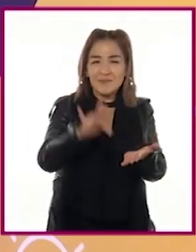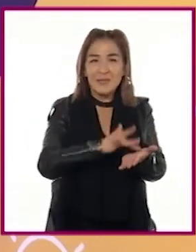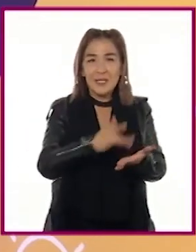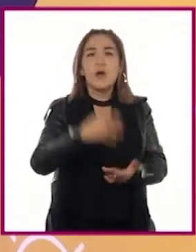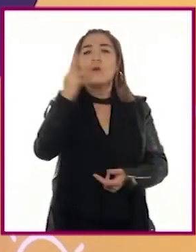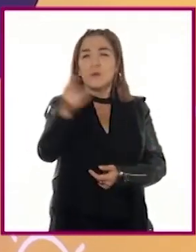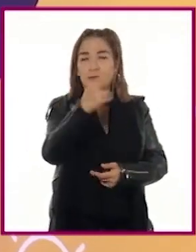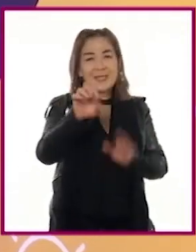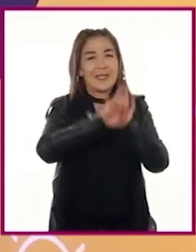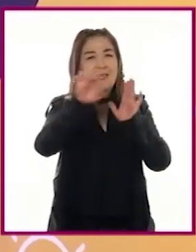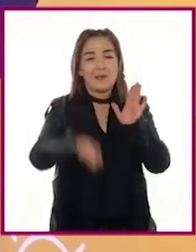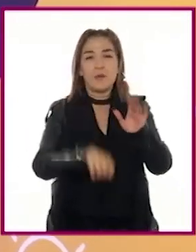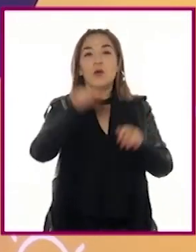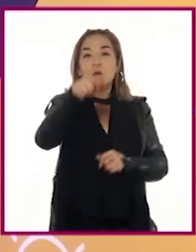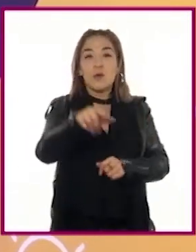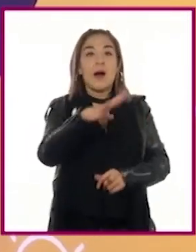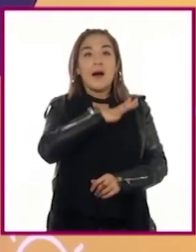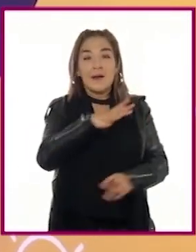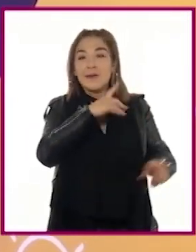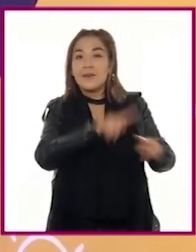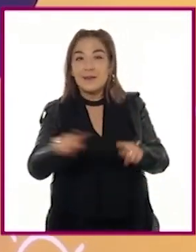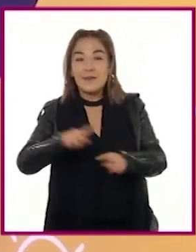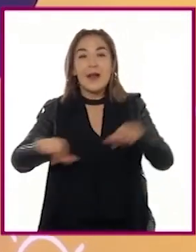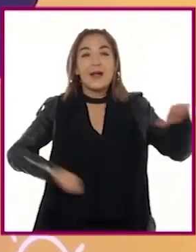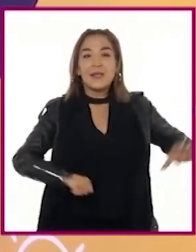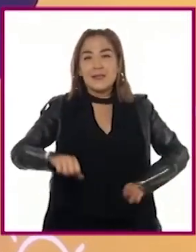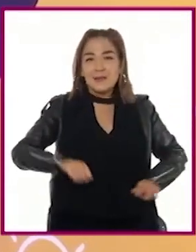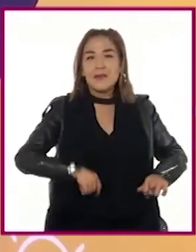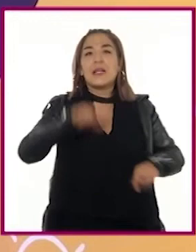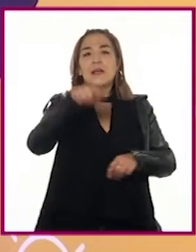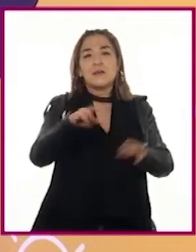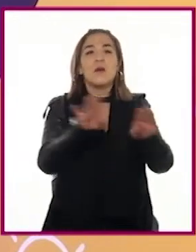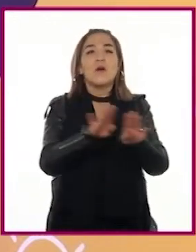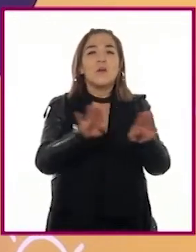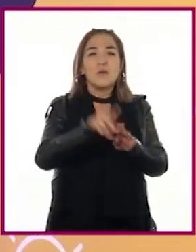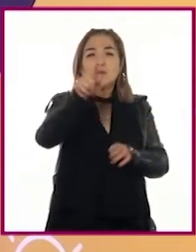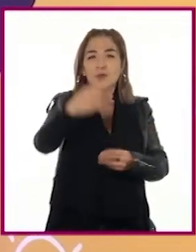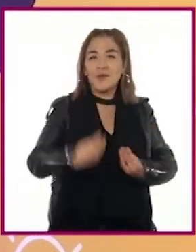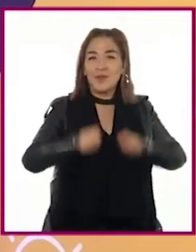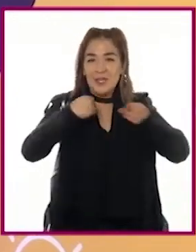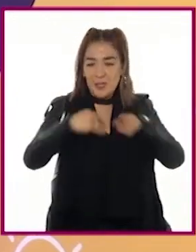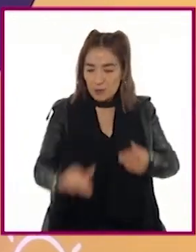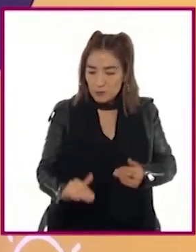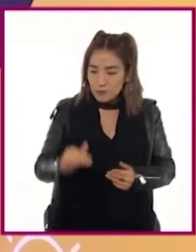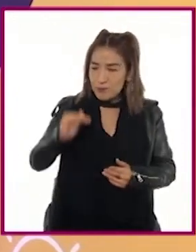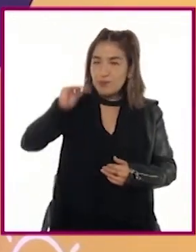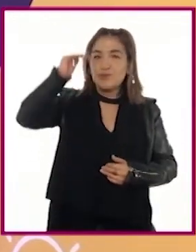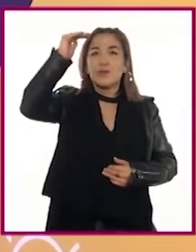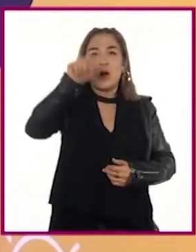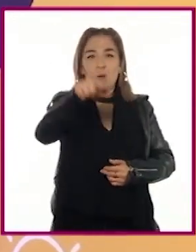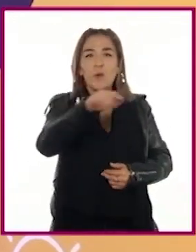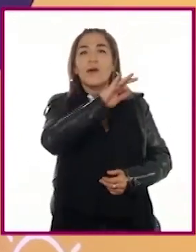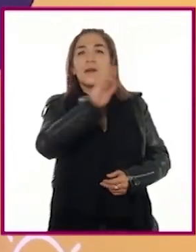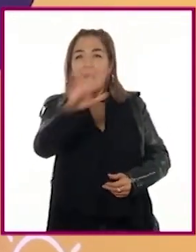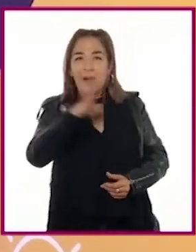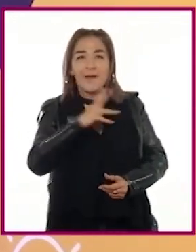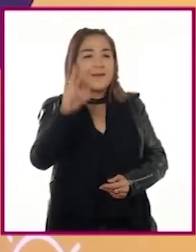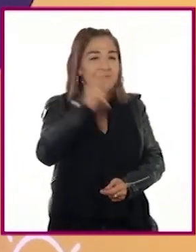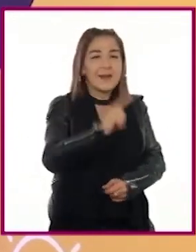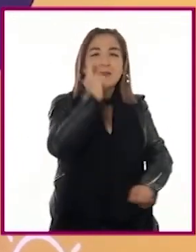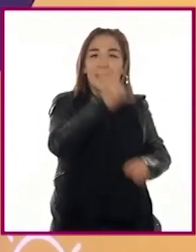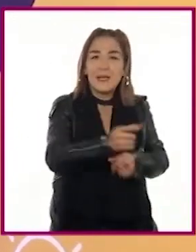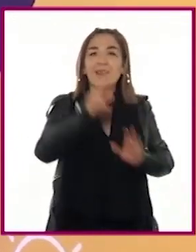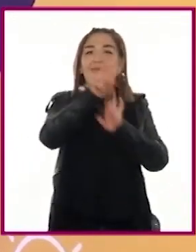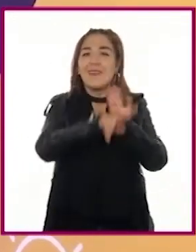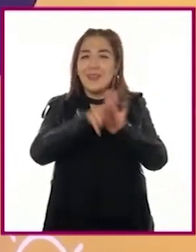la disponibilidad de equipos a los que han tenido acceso en las diferentes etapas de vida, son capaces de encontrar material audiovisual